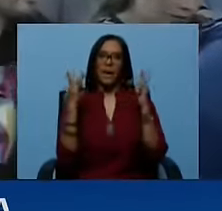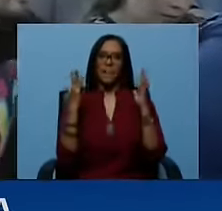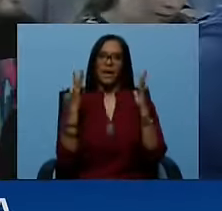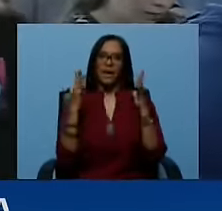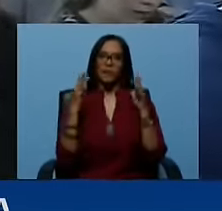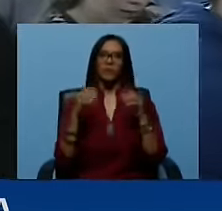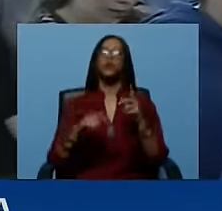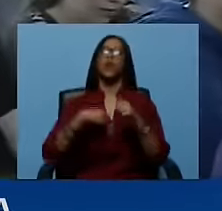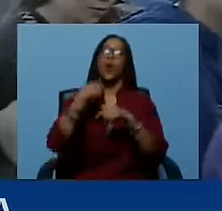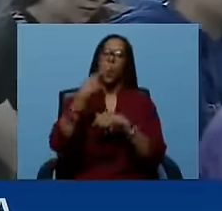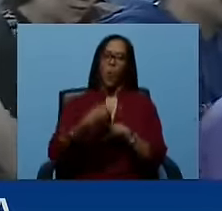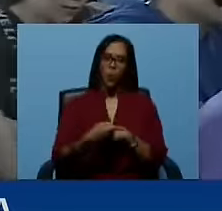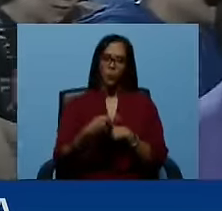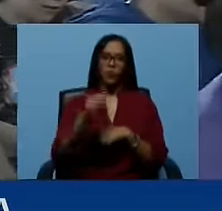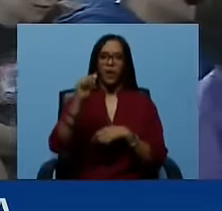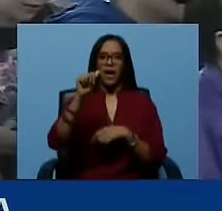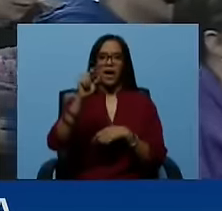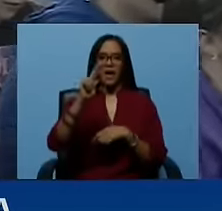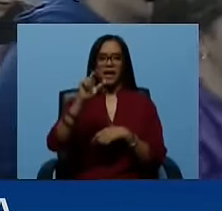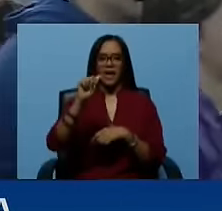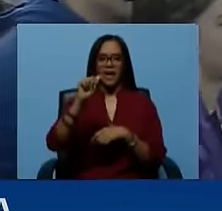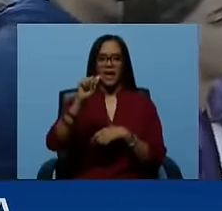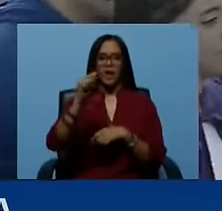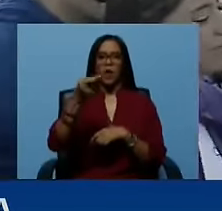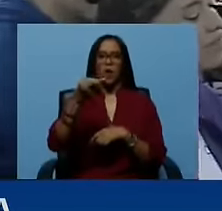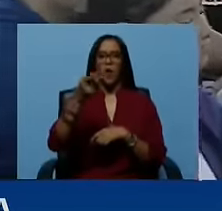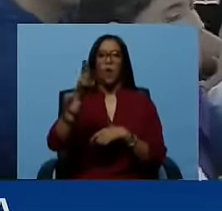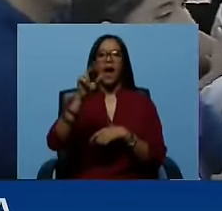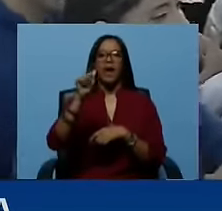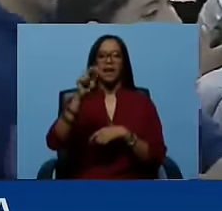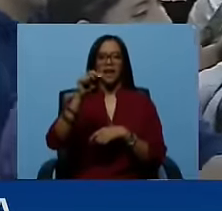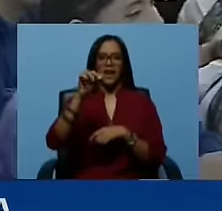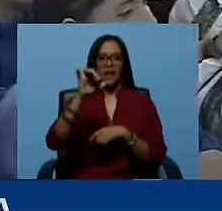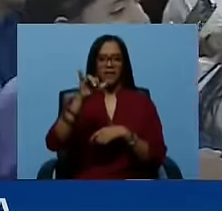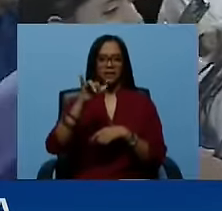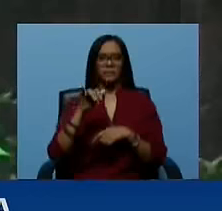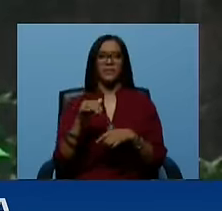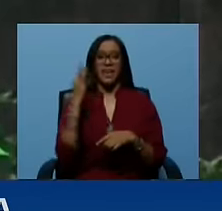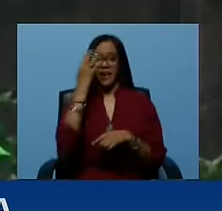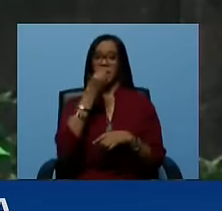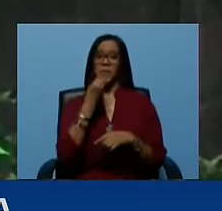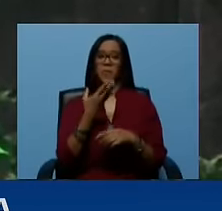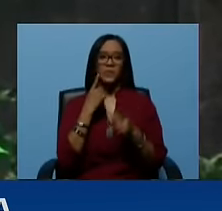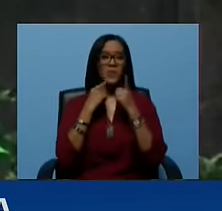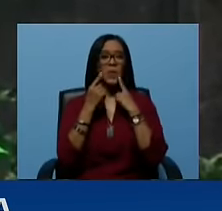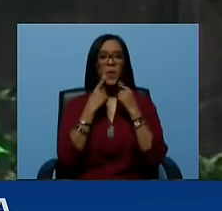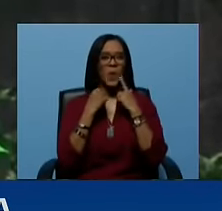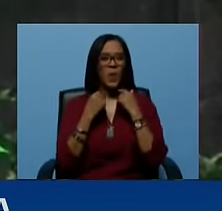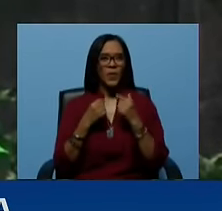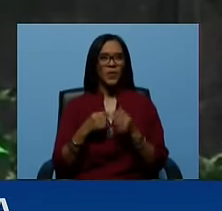araguaney. El araguaney florece hermoso, ¿verdad? ¿De qué color florece el araguaney?